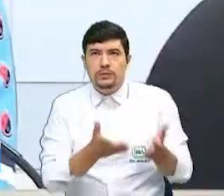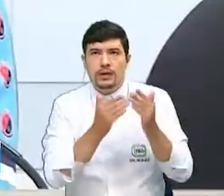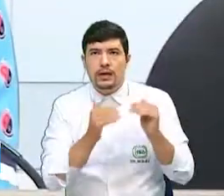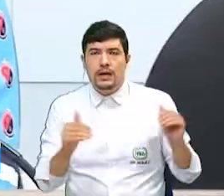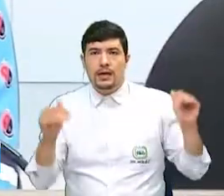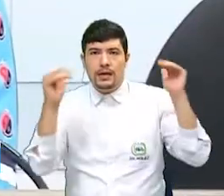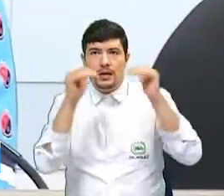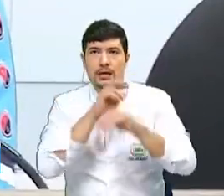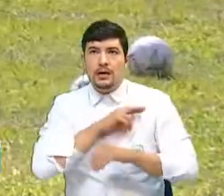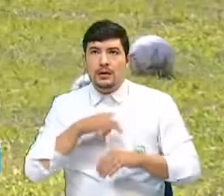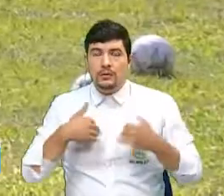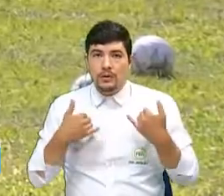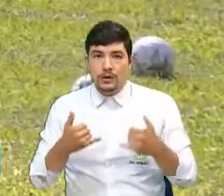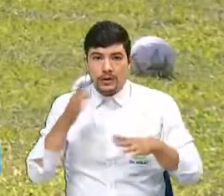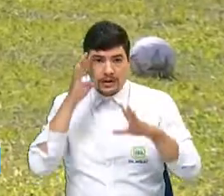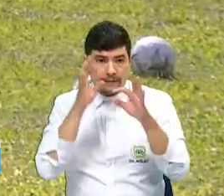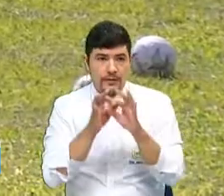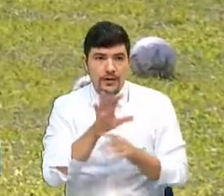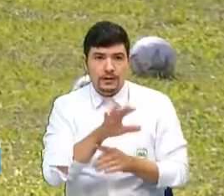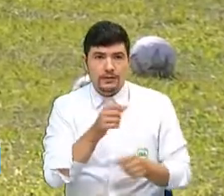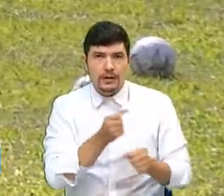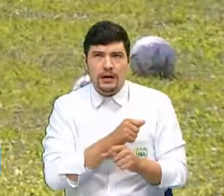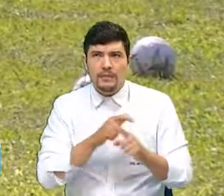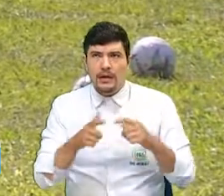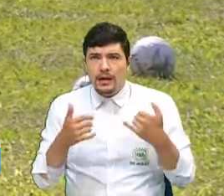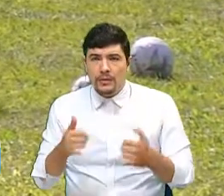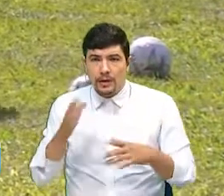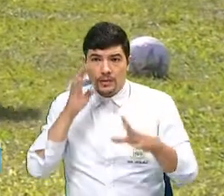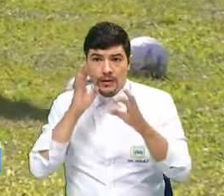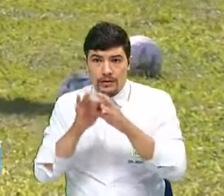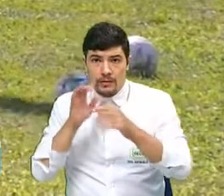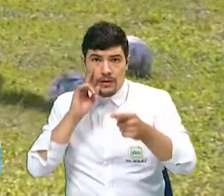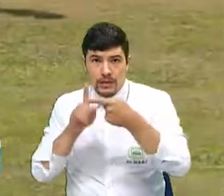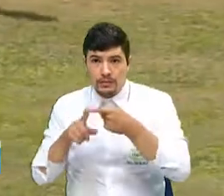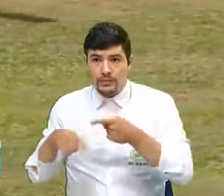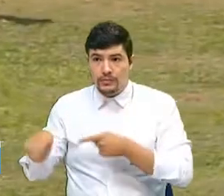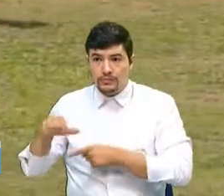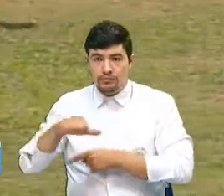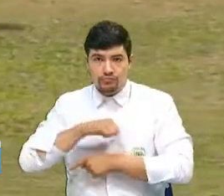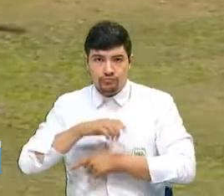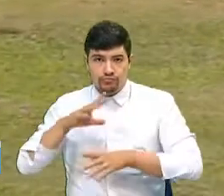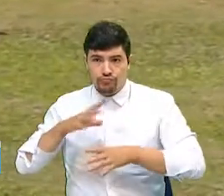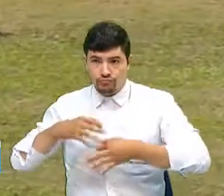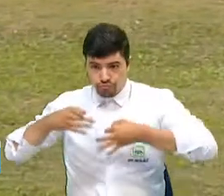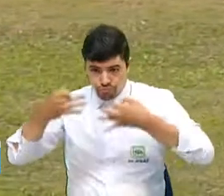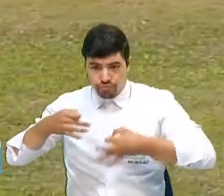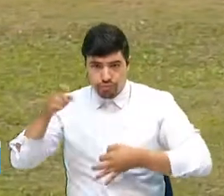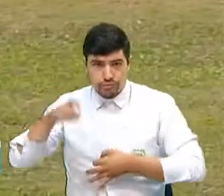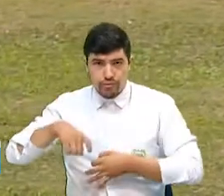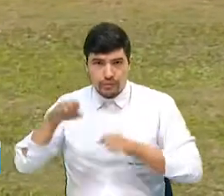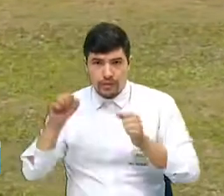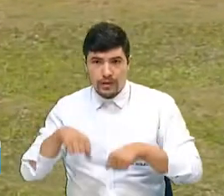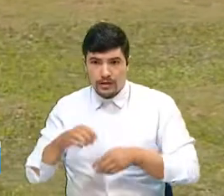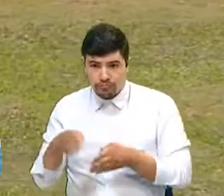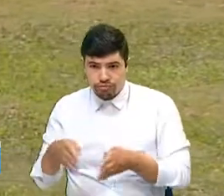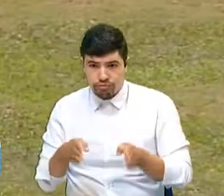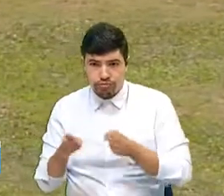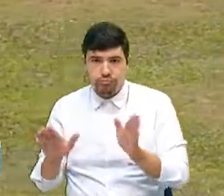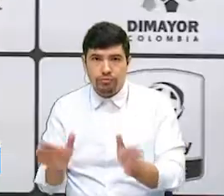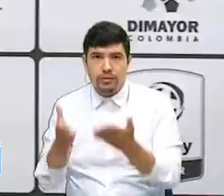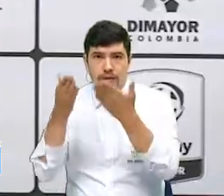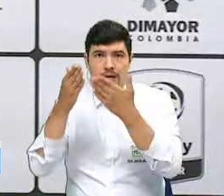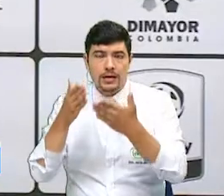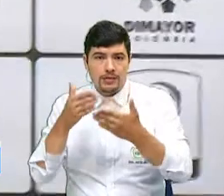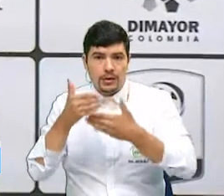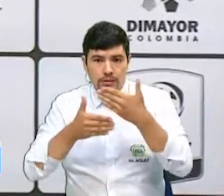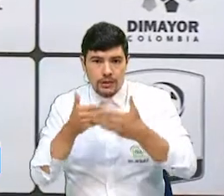nos estamos abocando al trabajo. Con la convicción de tener lo que se necesita para encontrar el camino en la liga. Bueno, el reto que tenemos el cuerpo técnico